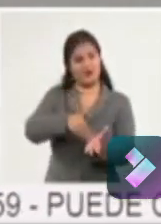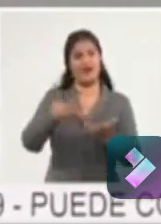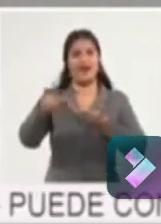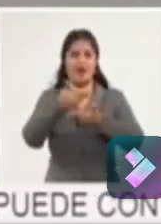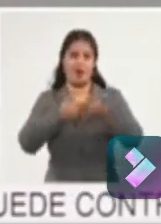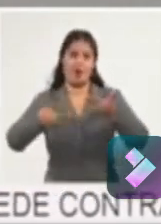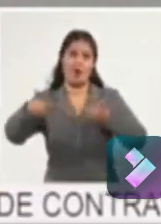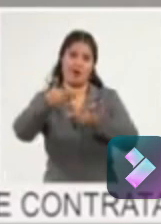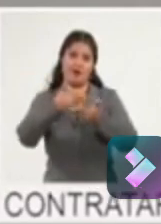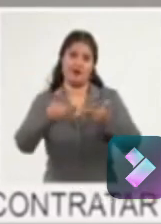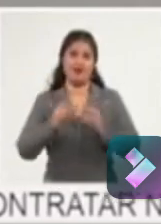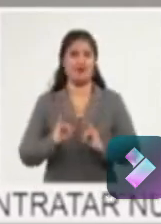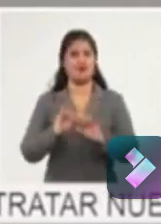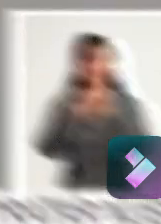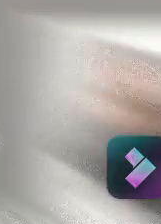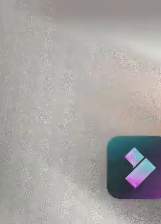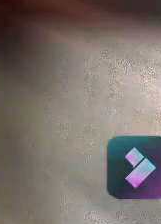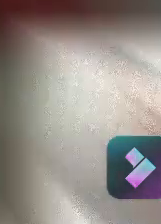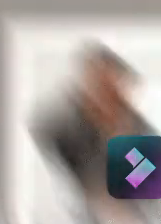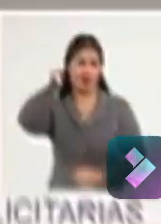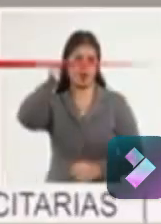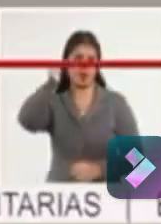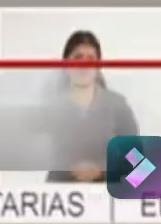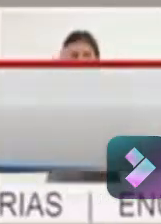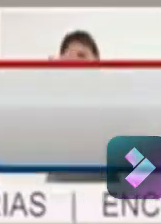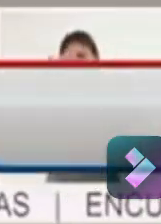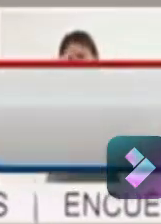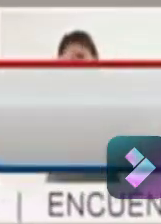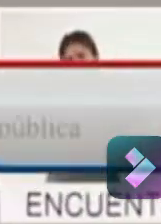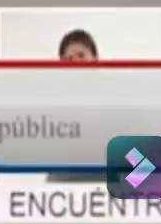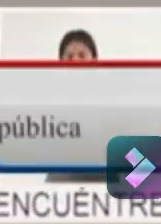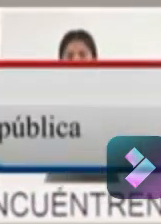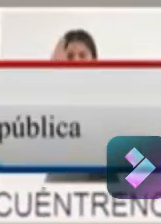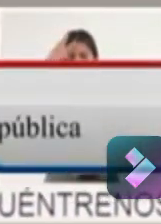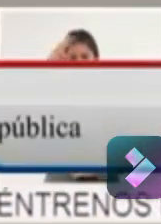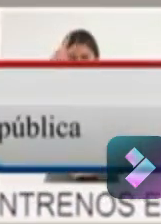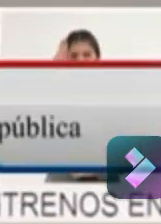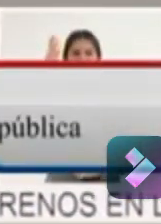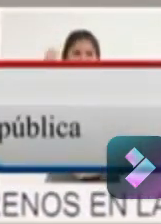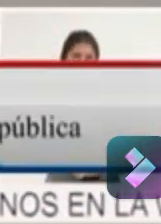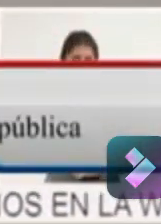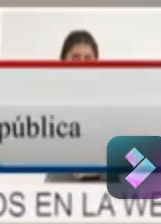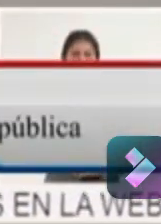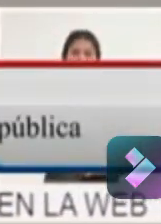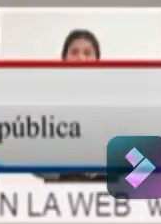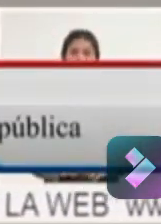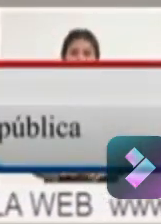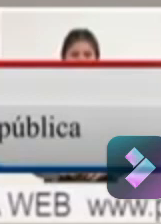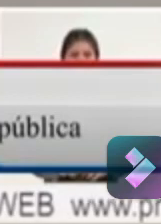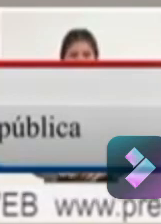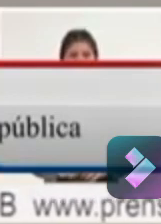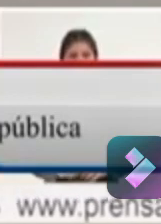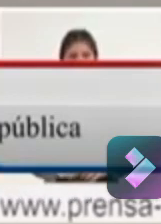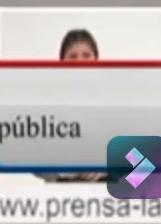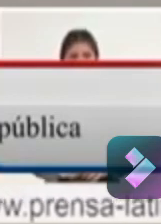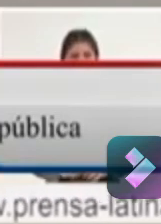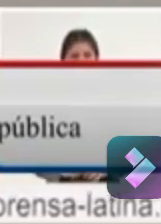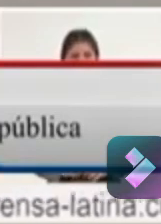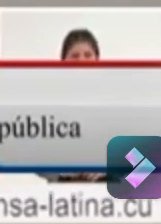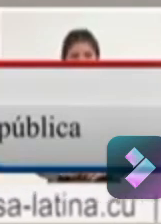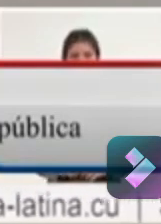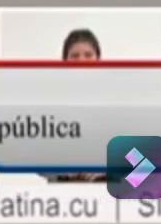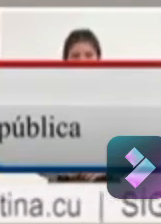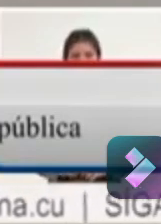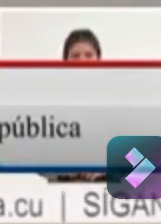ustedes sientan que lo que ustedes hacen no es en vano. La parte más importante de este encuentro la han puesto ustedes. Nosotros una vez más les tenemos